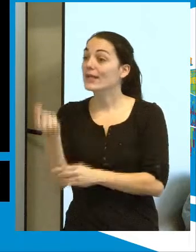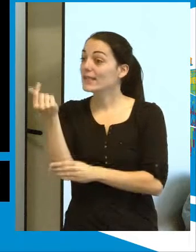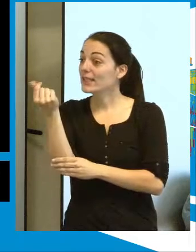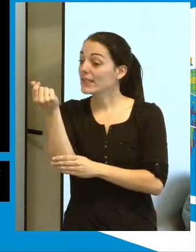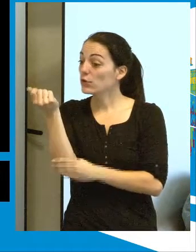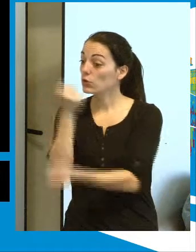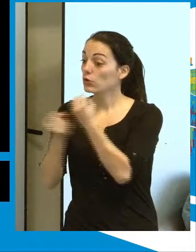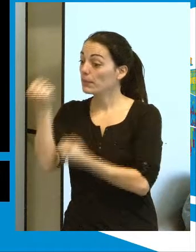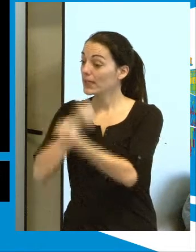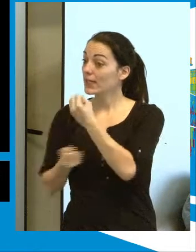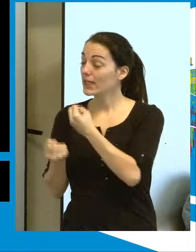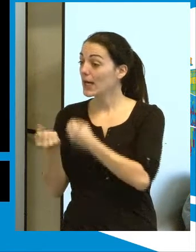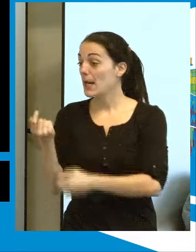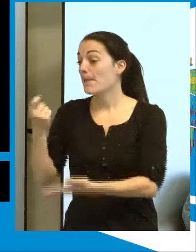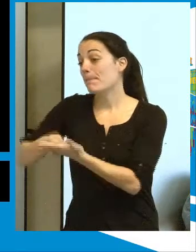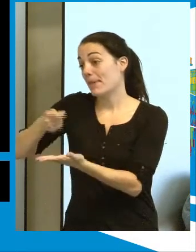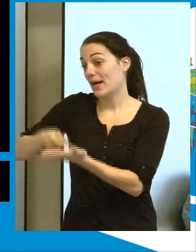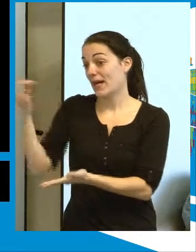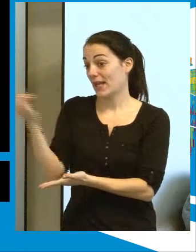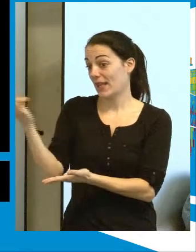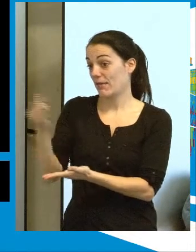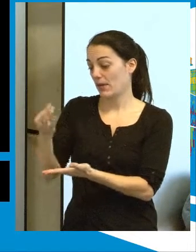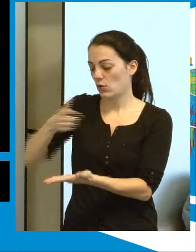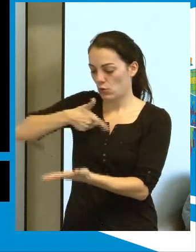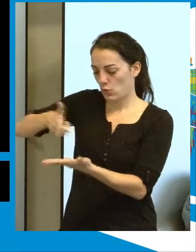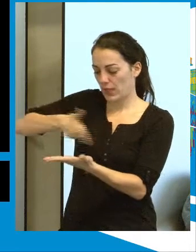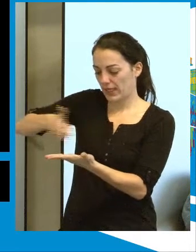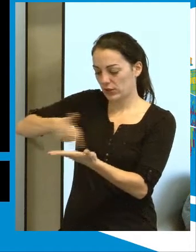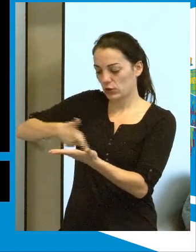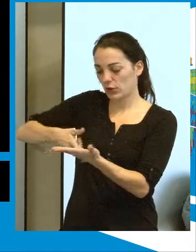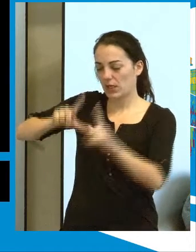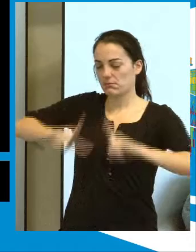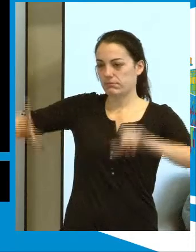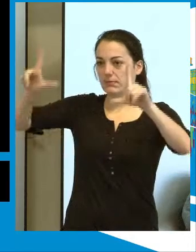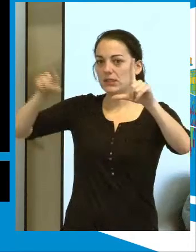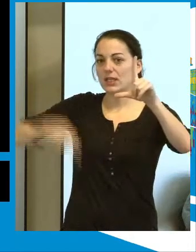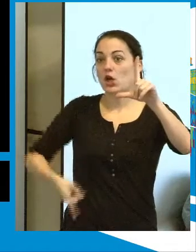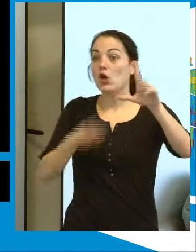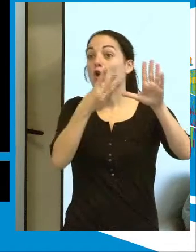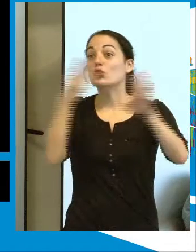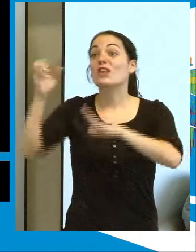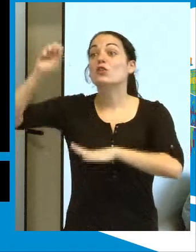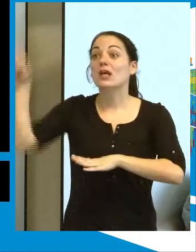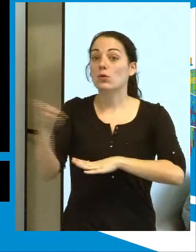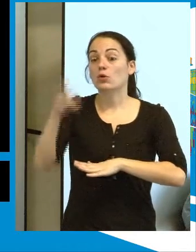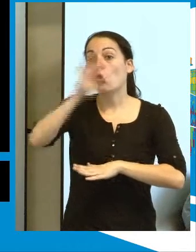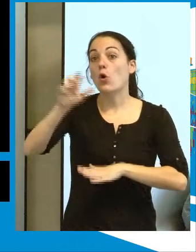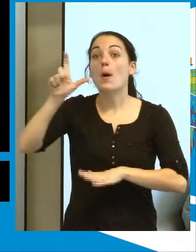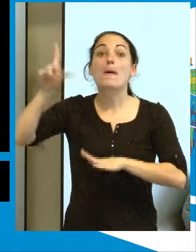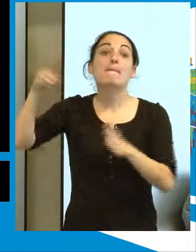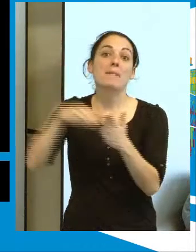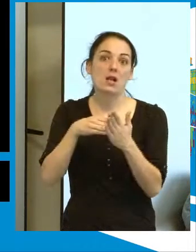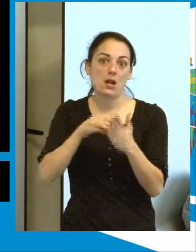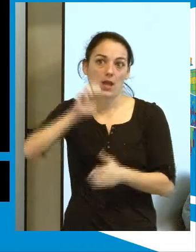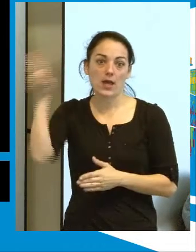esas ayudas técnicas. Para que os hagáis una idea, pues un lector de pantalla como JAWS, que es el más utilizado, pues cuesta entre 800 y 1.000 euros una licencia